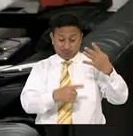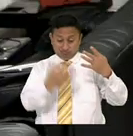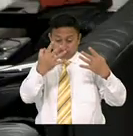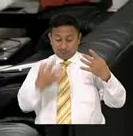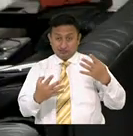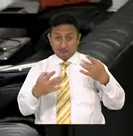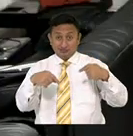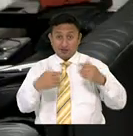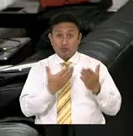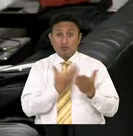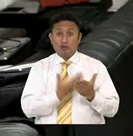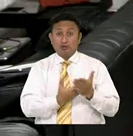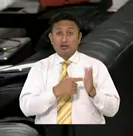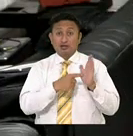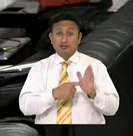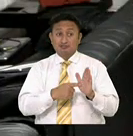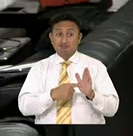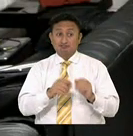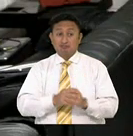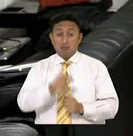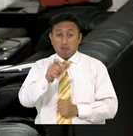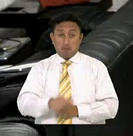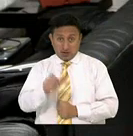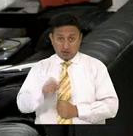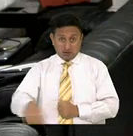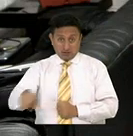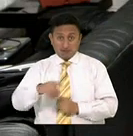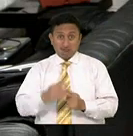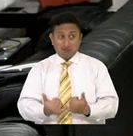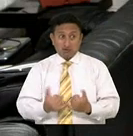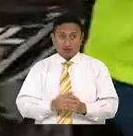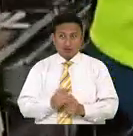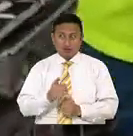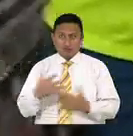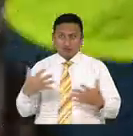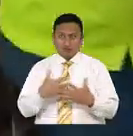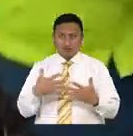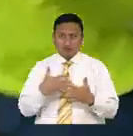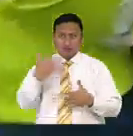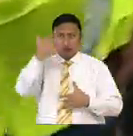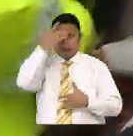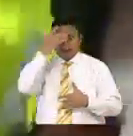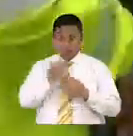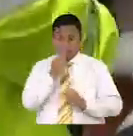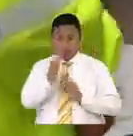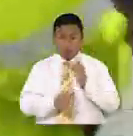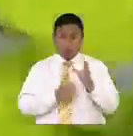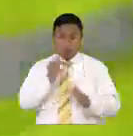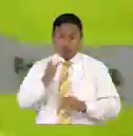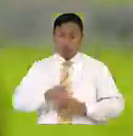en evidencia que muchos viven en la normalidad en medio de una pandemia que no da tregua en kit informó iván casa